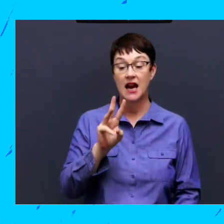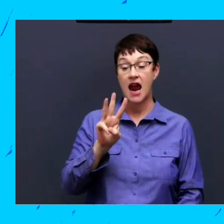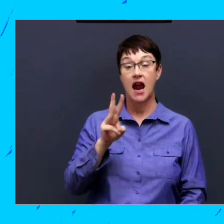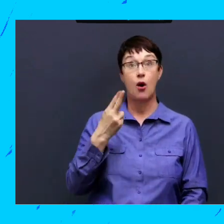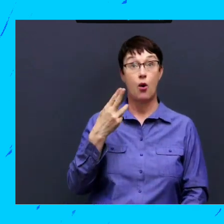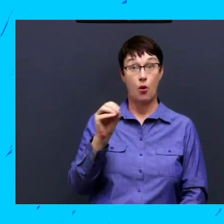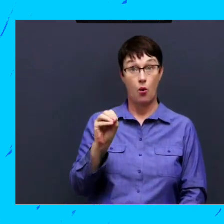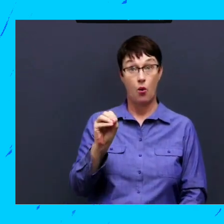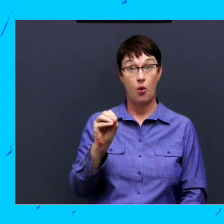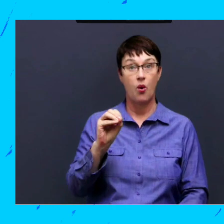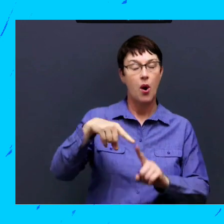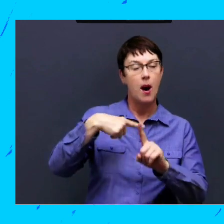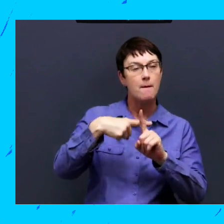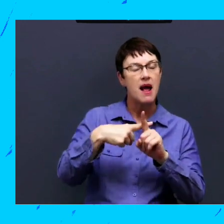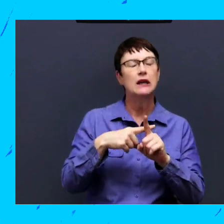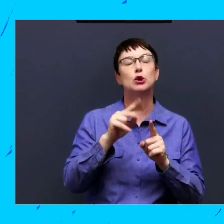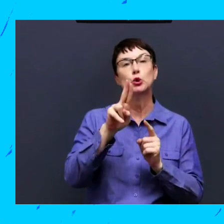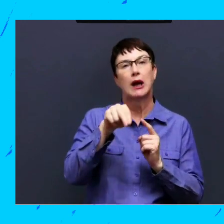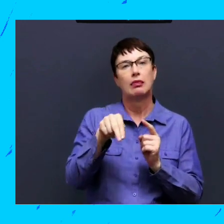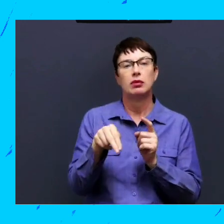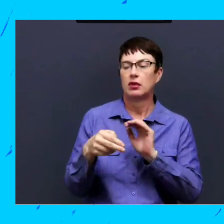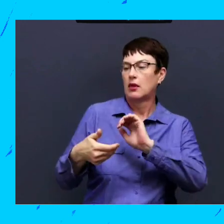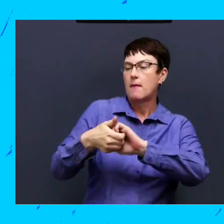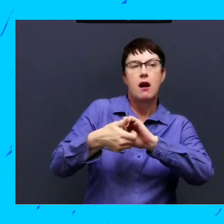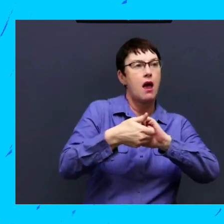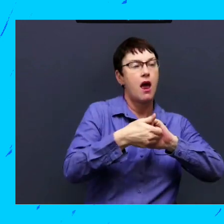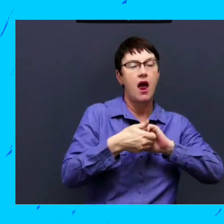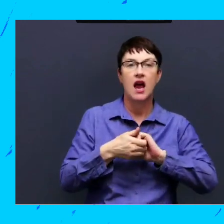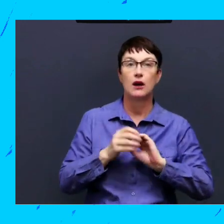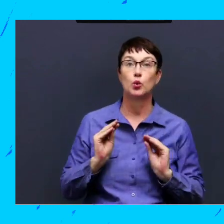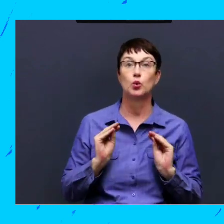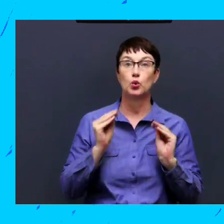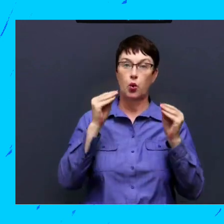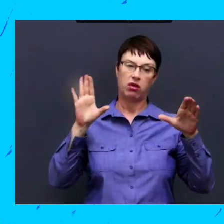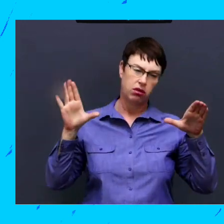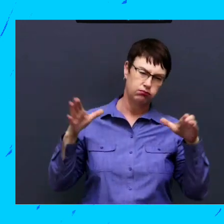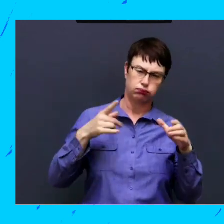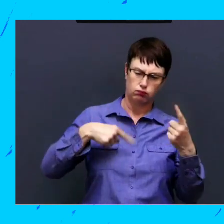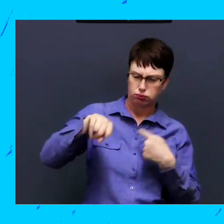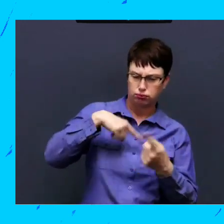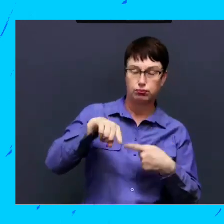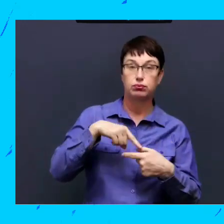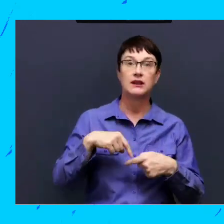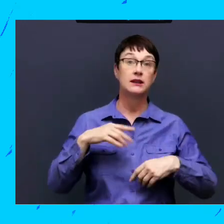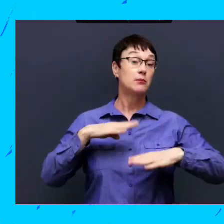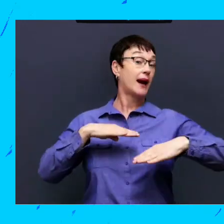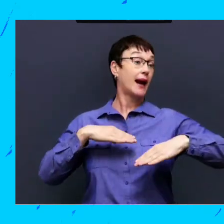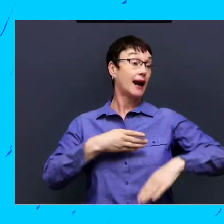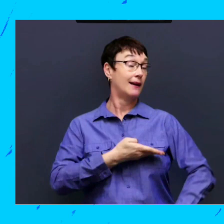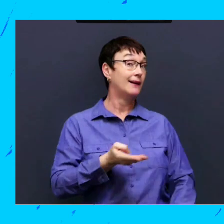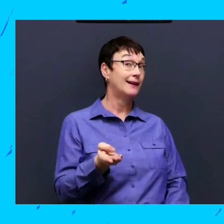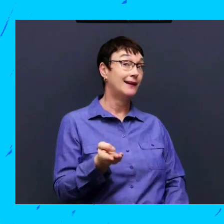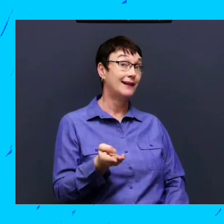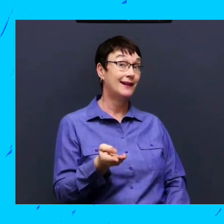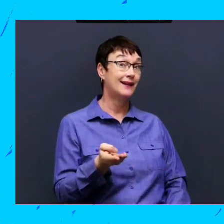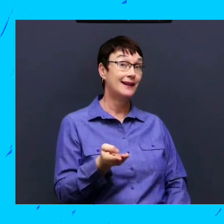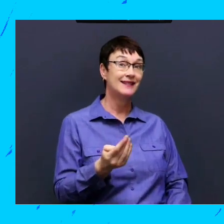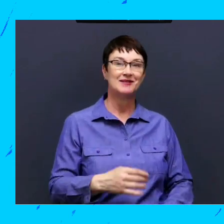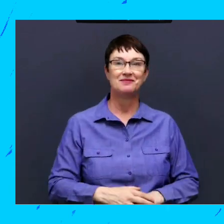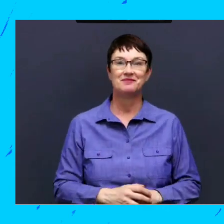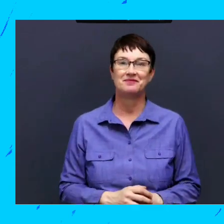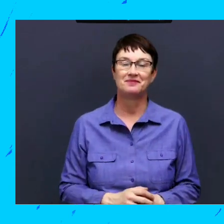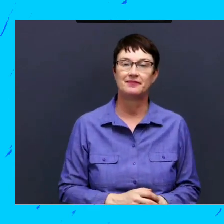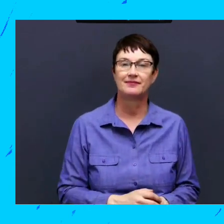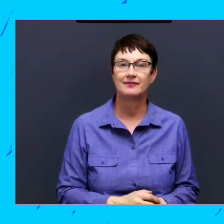las Naciones Unidas y otros jóvenes del mundo han trabajado. A ver, que suenan los tambores. Es una segunda edición